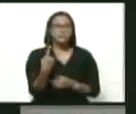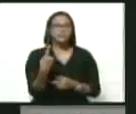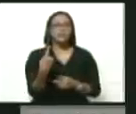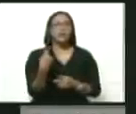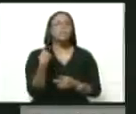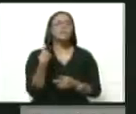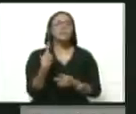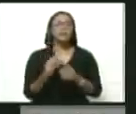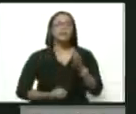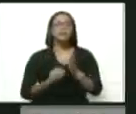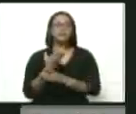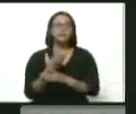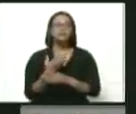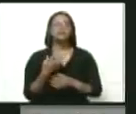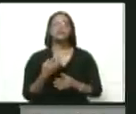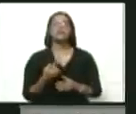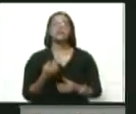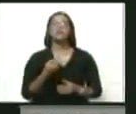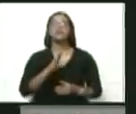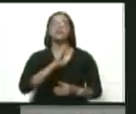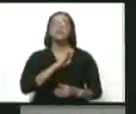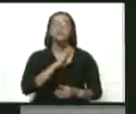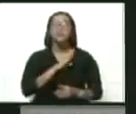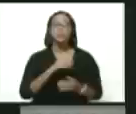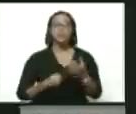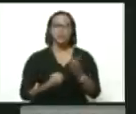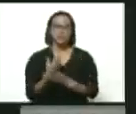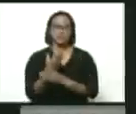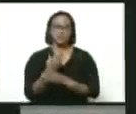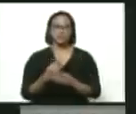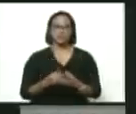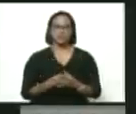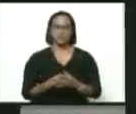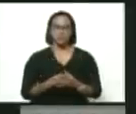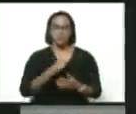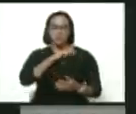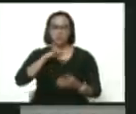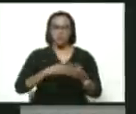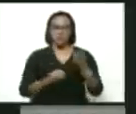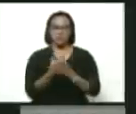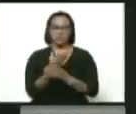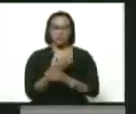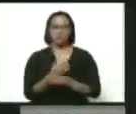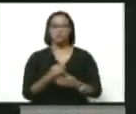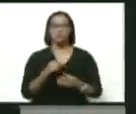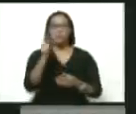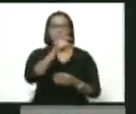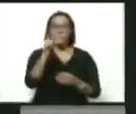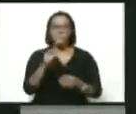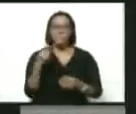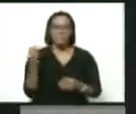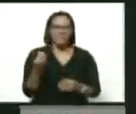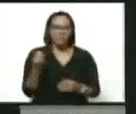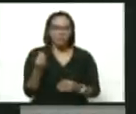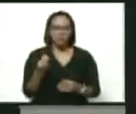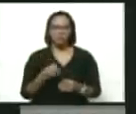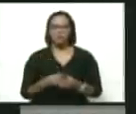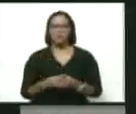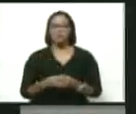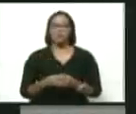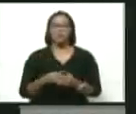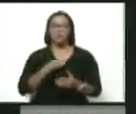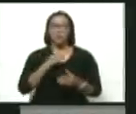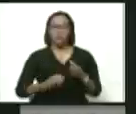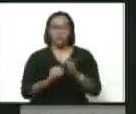el primer renacimiento es nuestro propio renacimiento. Nuestro renacimiento como seres humanos, nuestro renacimiento